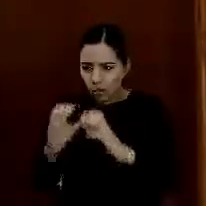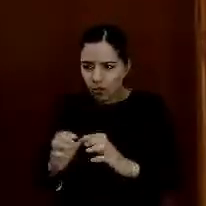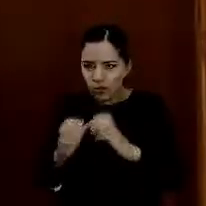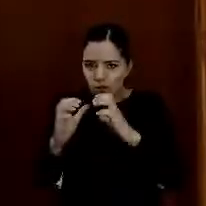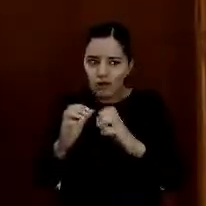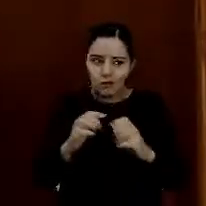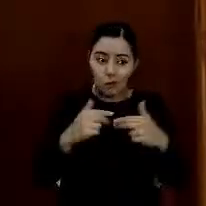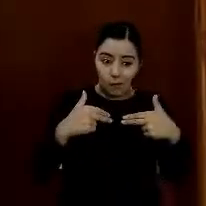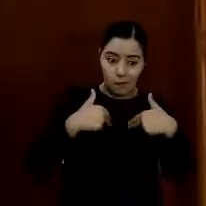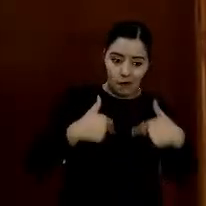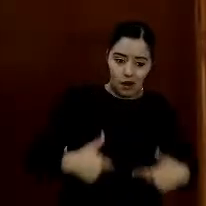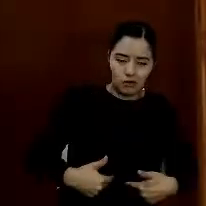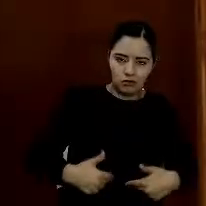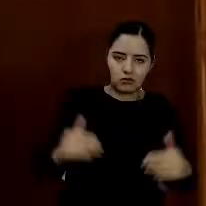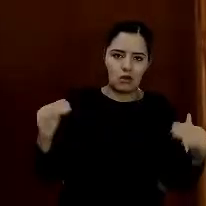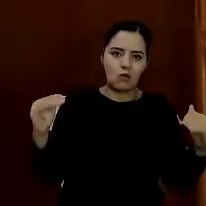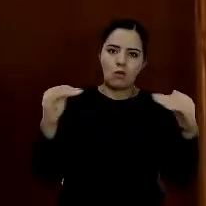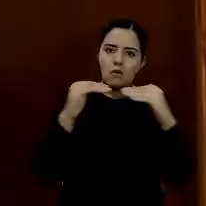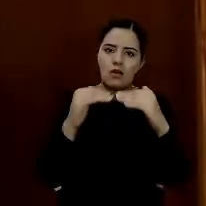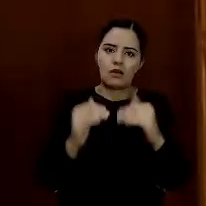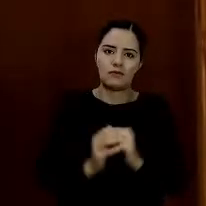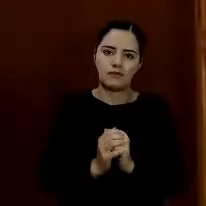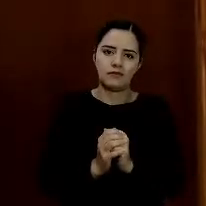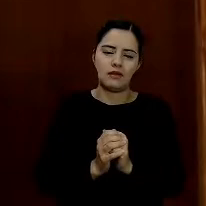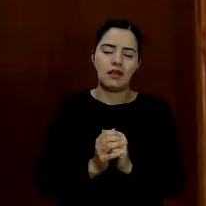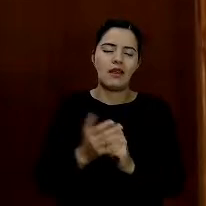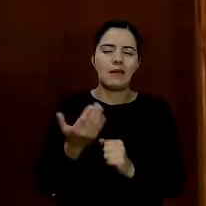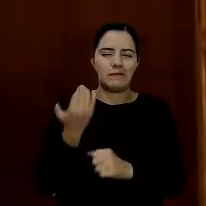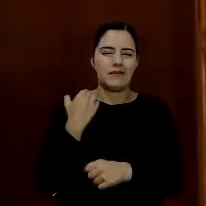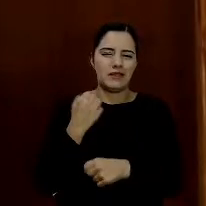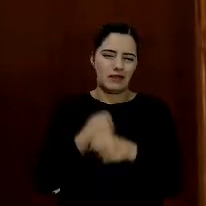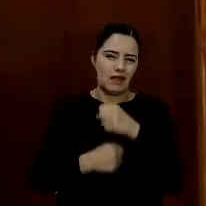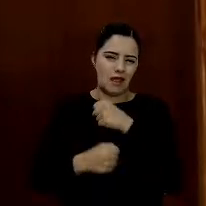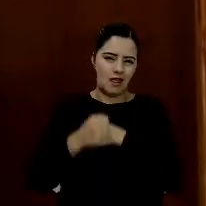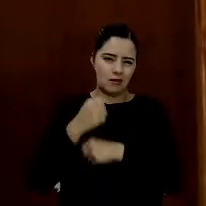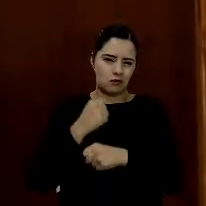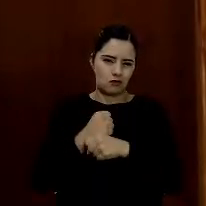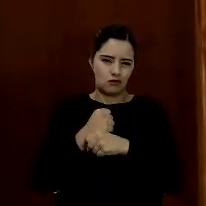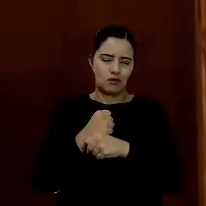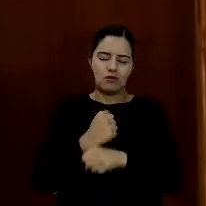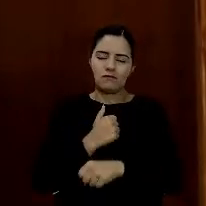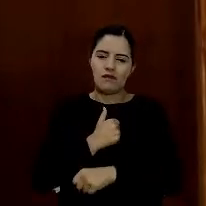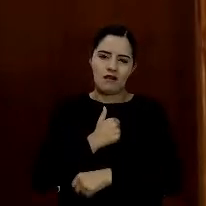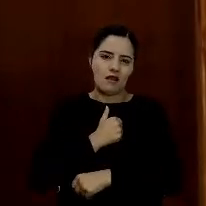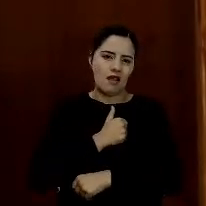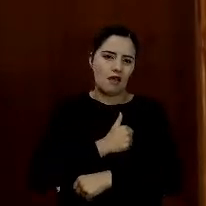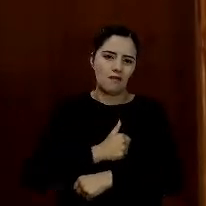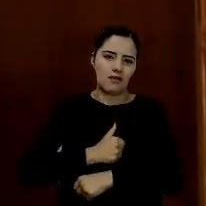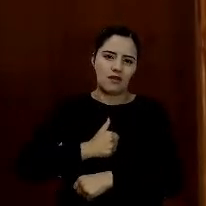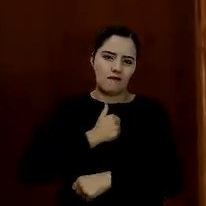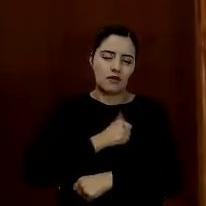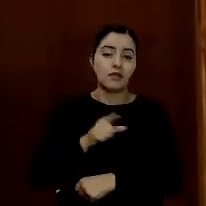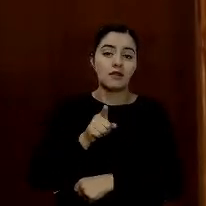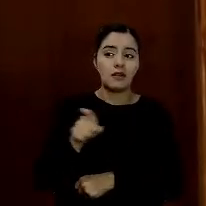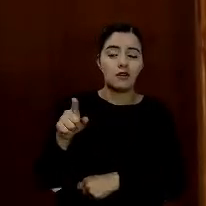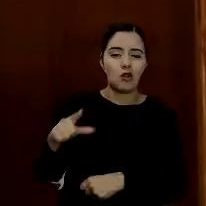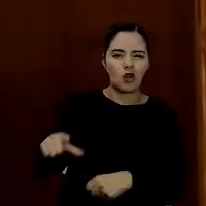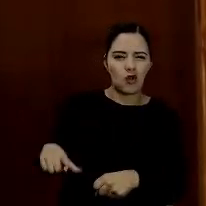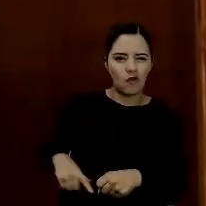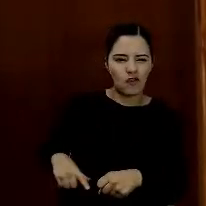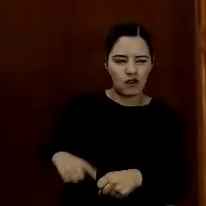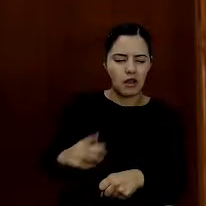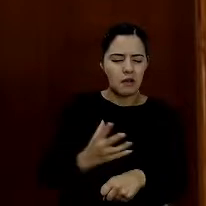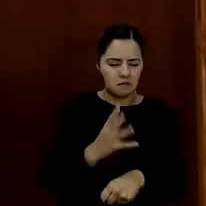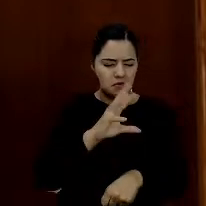Lamentablemente, durante años pasados, los gobiernos neoliberales privilegiaron la explotación de